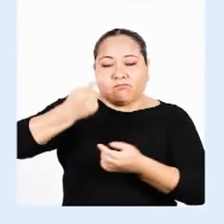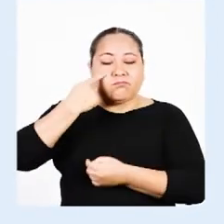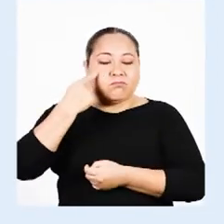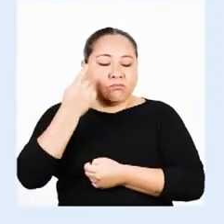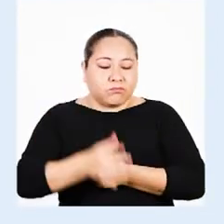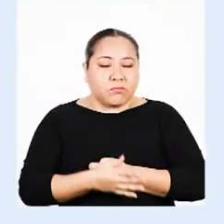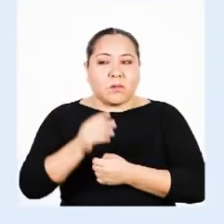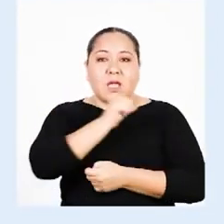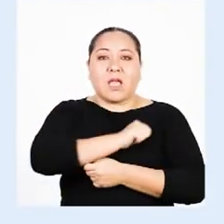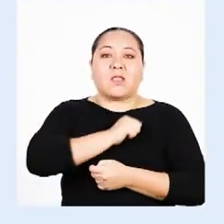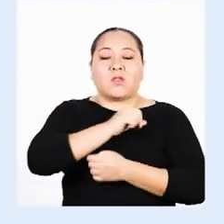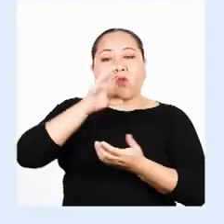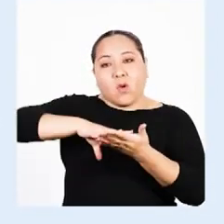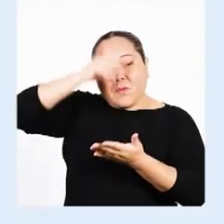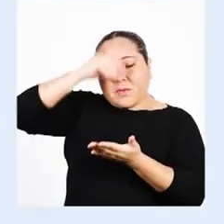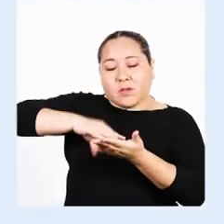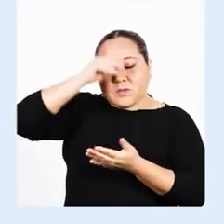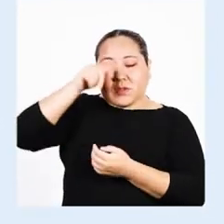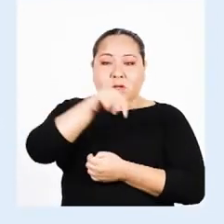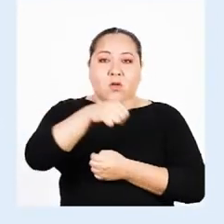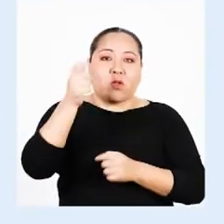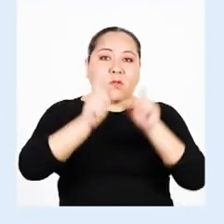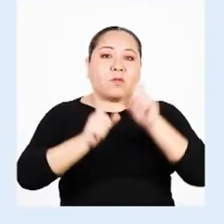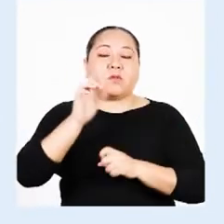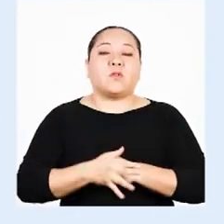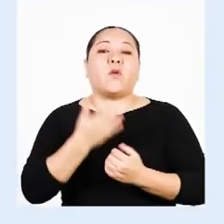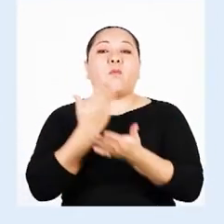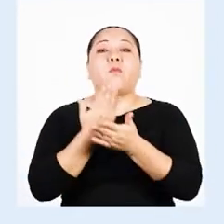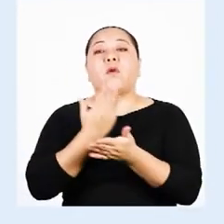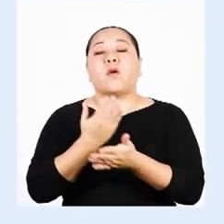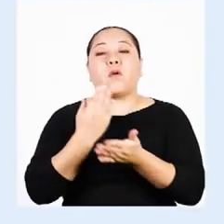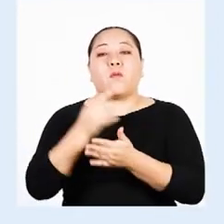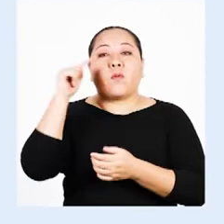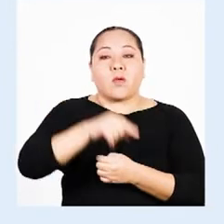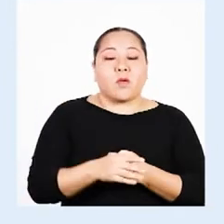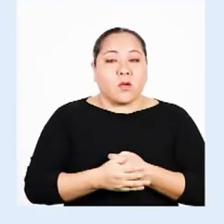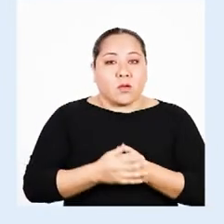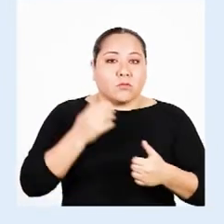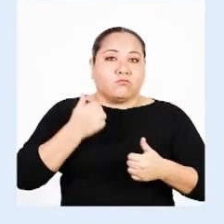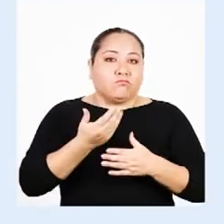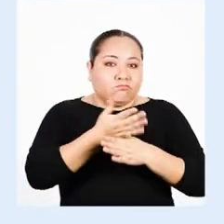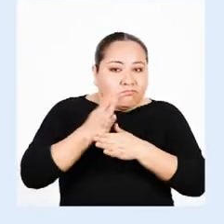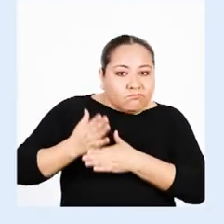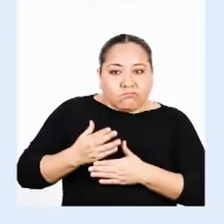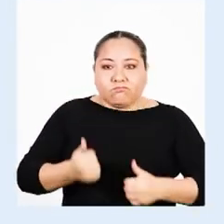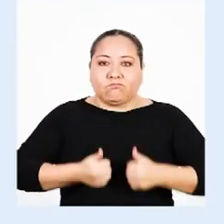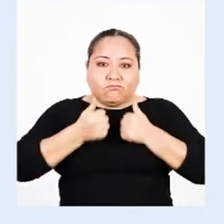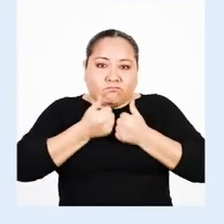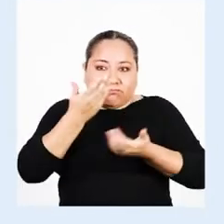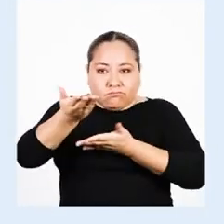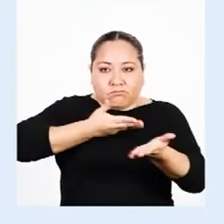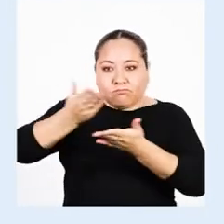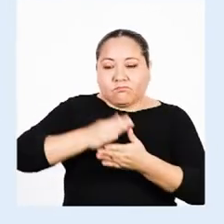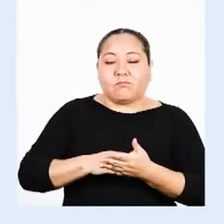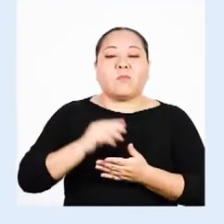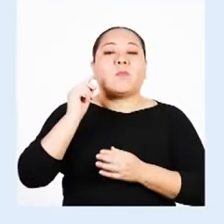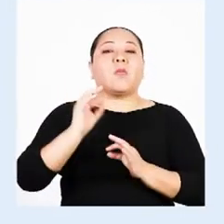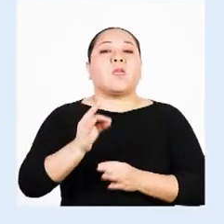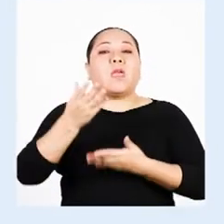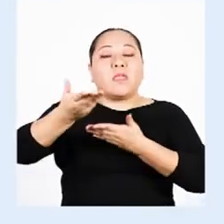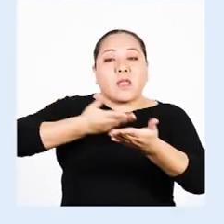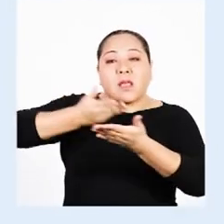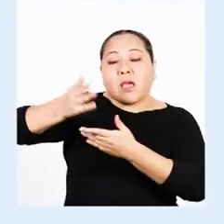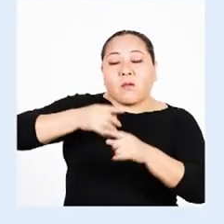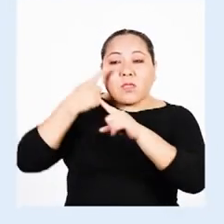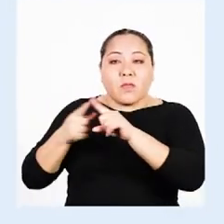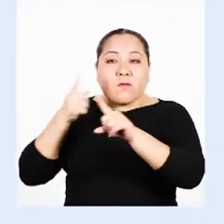mutuo conocimiento y actitud de aprendizaje del otro, sustento para la convivencia armónica y el intercambio